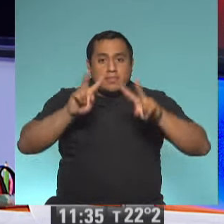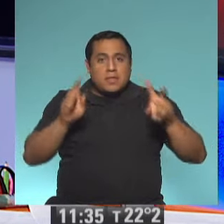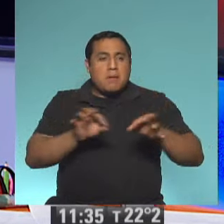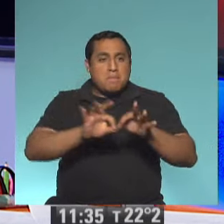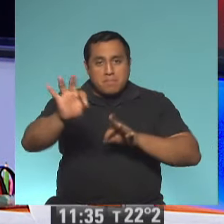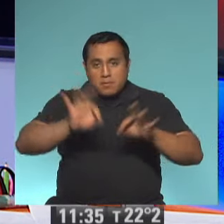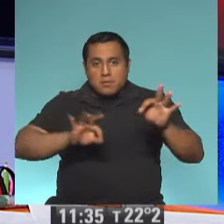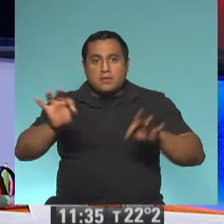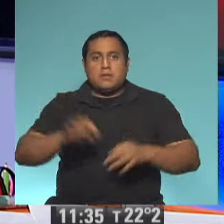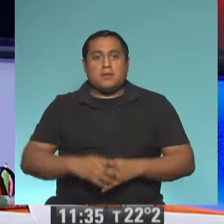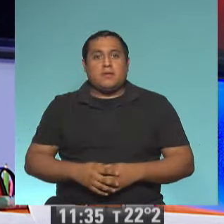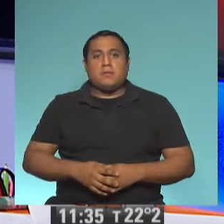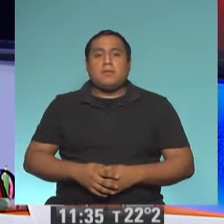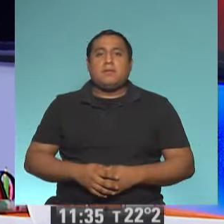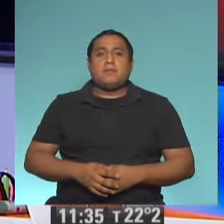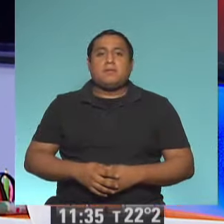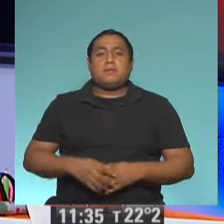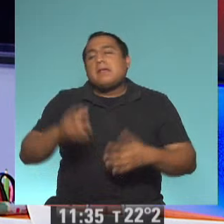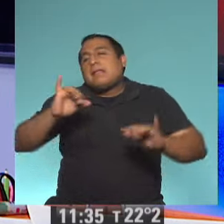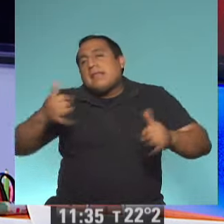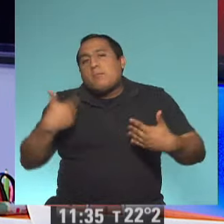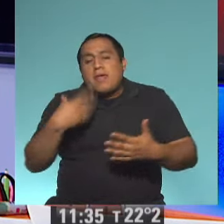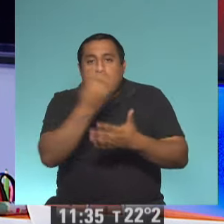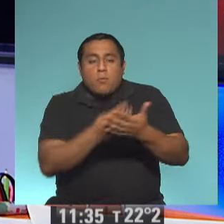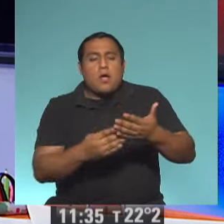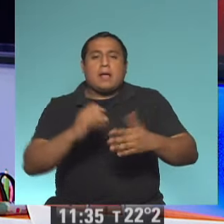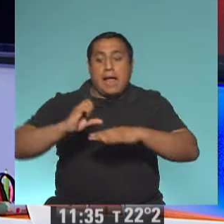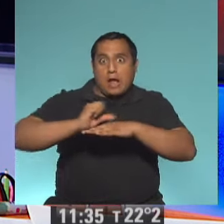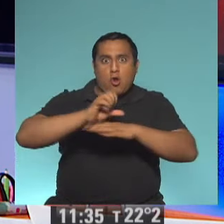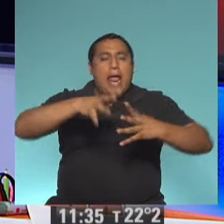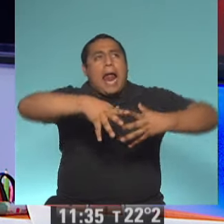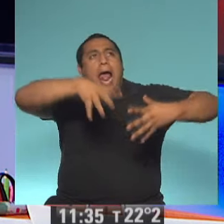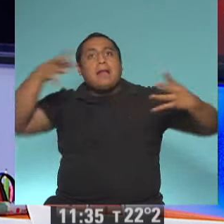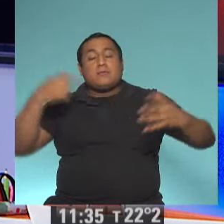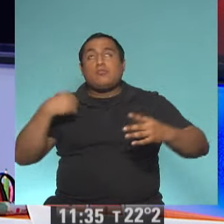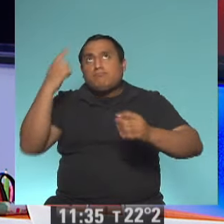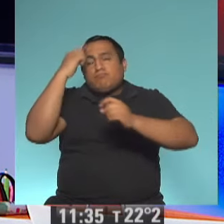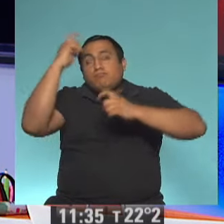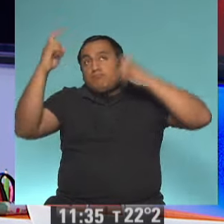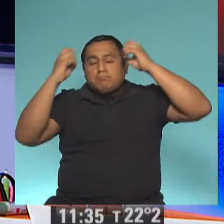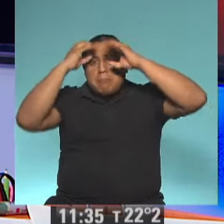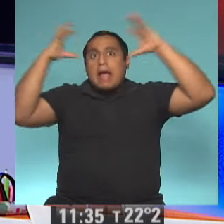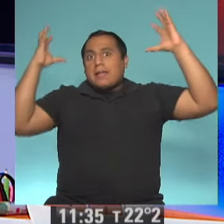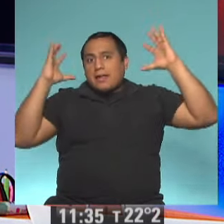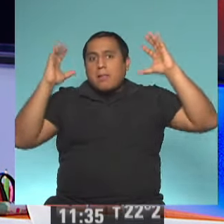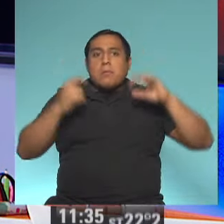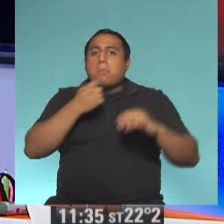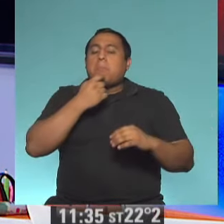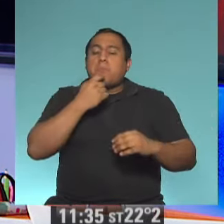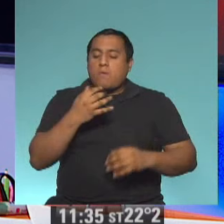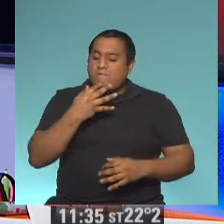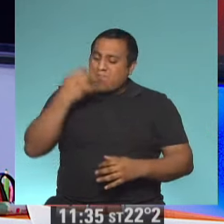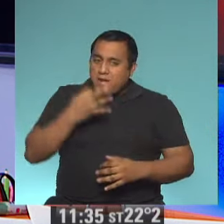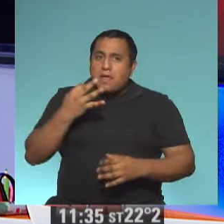¿no? Con que sea real. Claro que puedo dibujar un caracol gigante si mi imaginación me lo permite, digamos, pero si quiero hacer una pintura